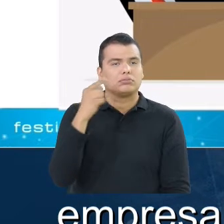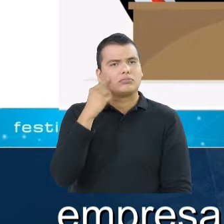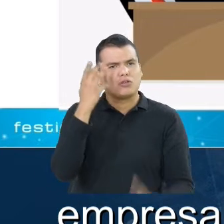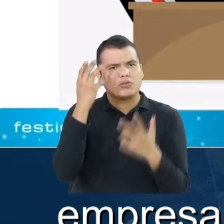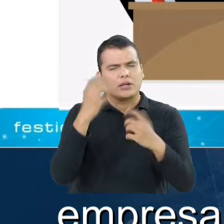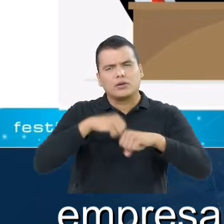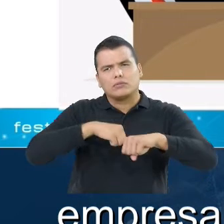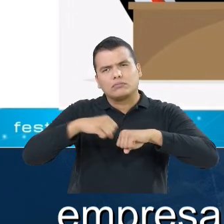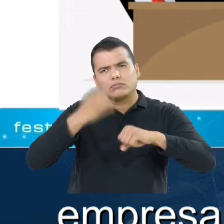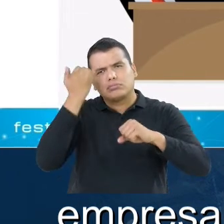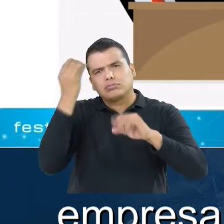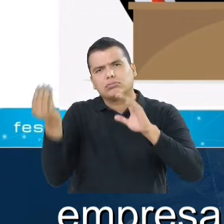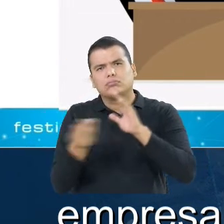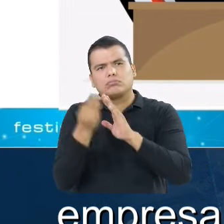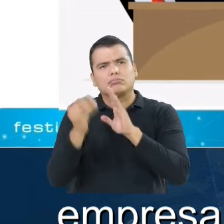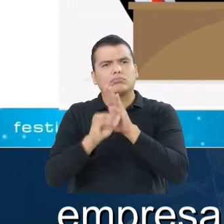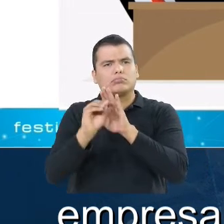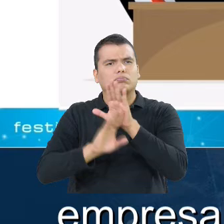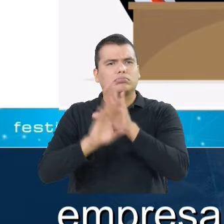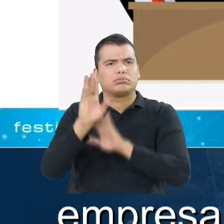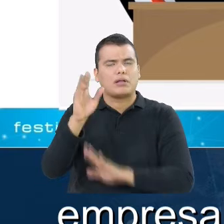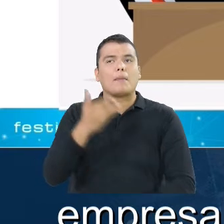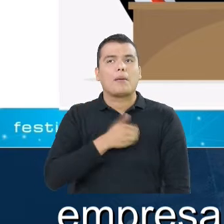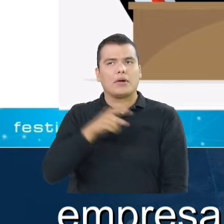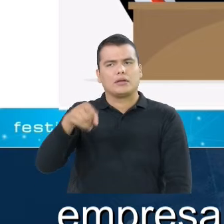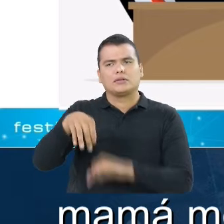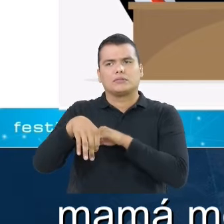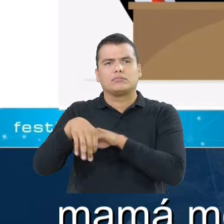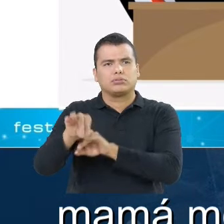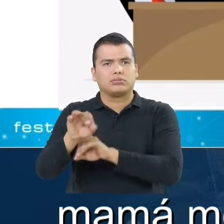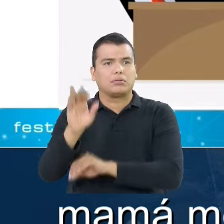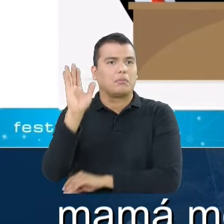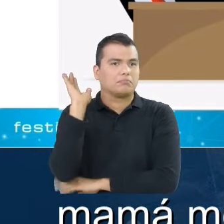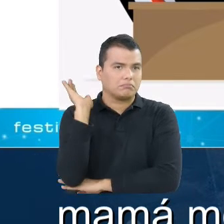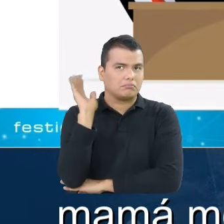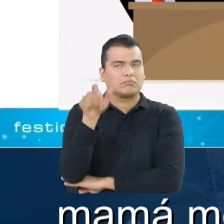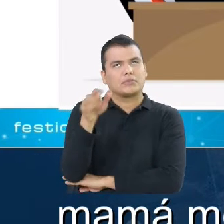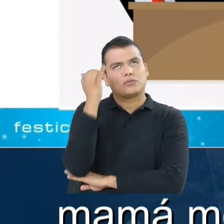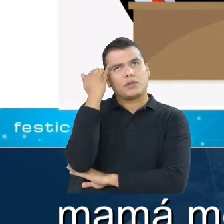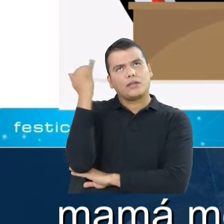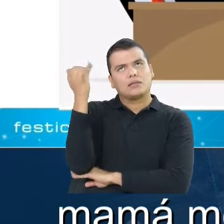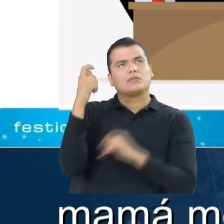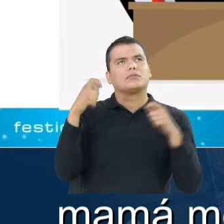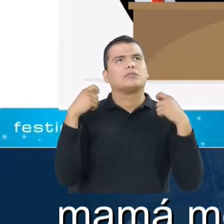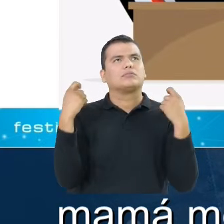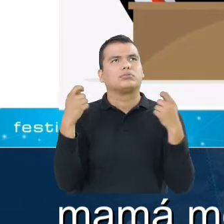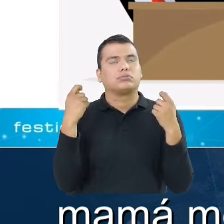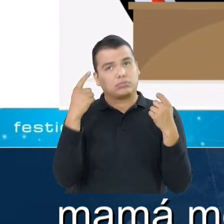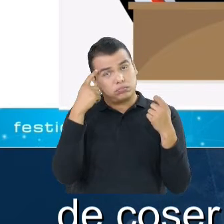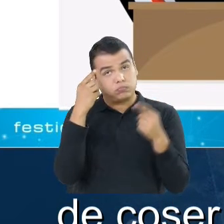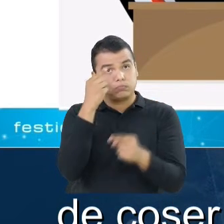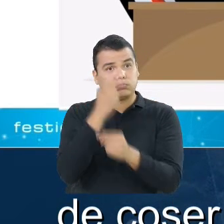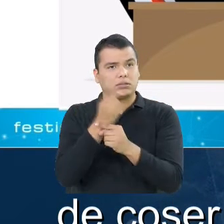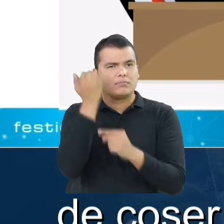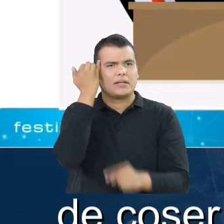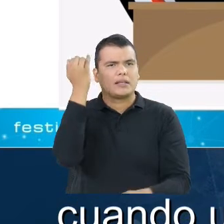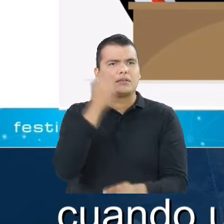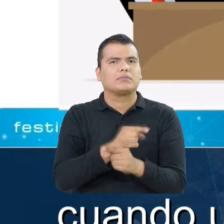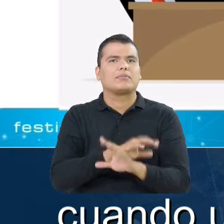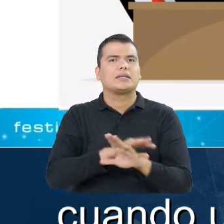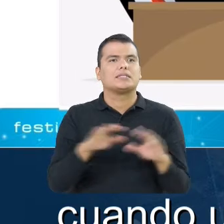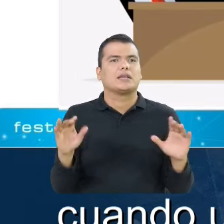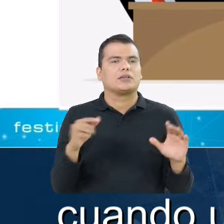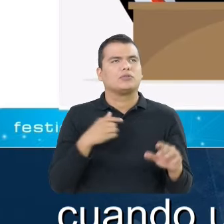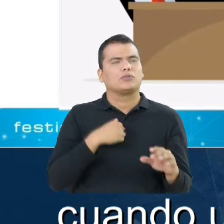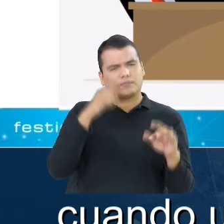emprendimiento de cosas de coser para mi mamá. Generalmente cuando uno tiene una idea de negocio está muy cercano a esa idea, ¿ok? Entonces, ¿qué